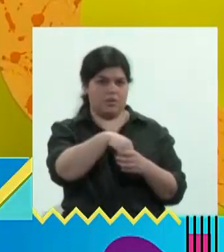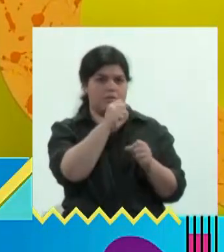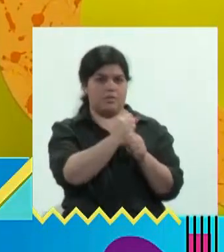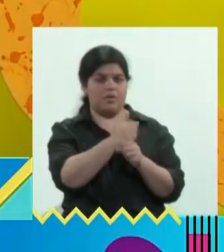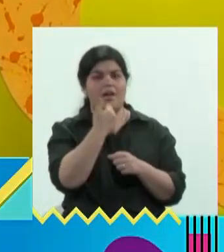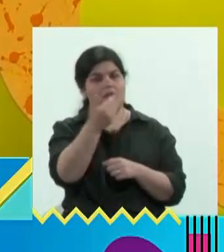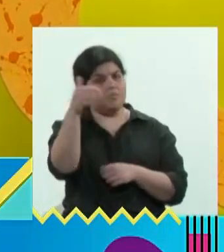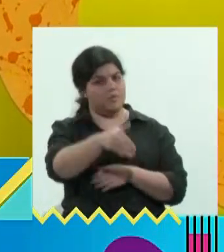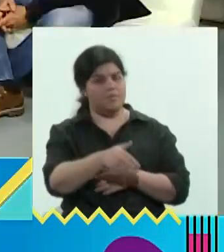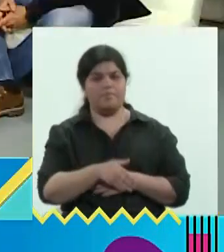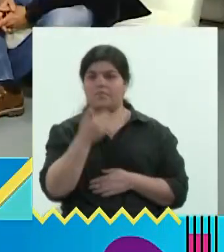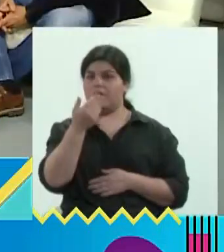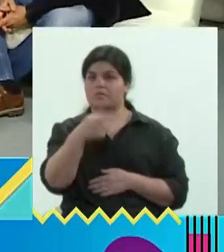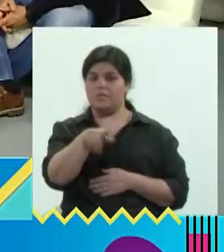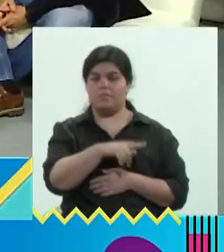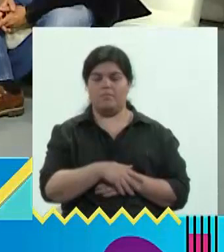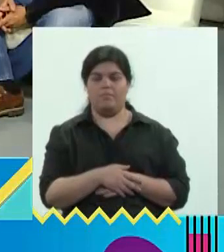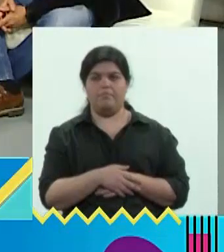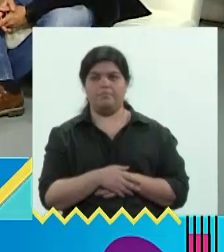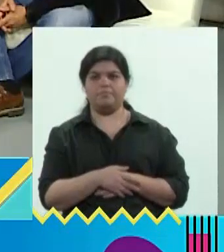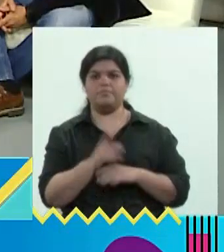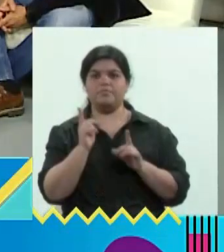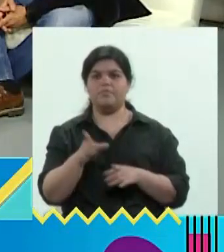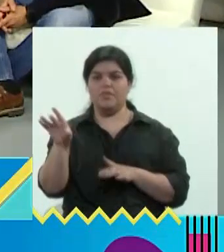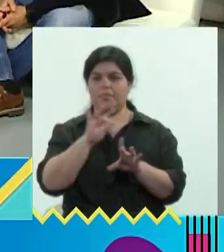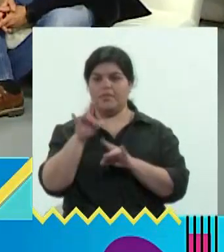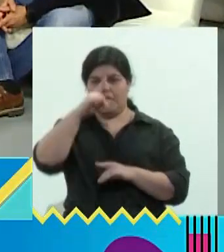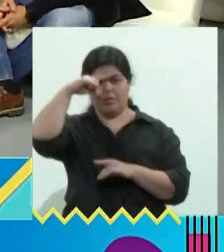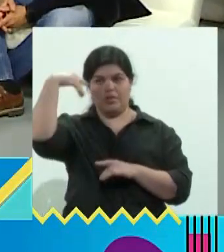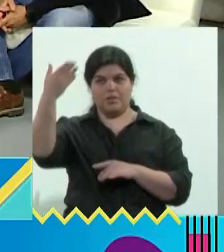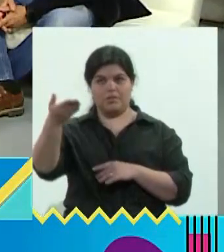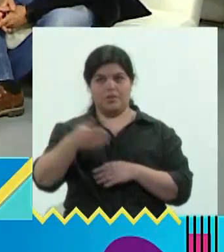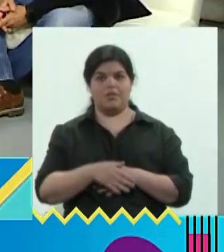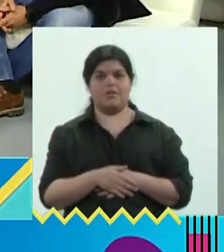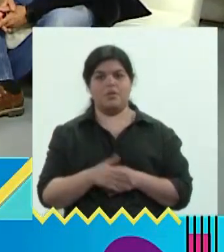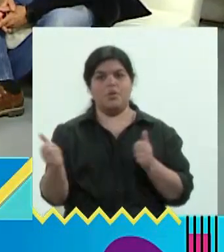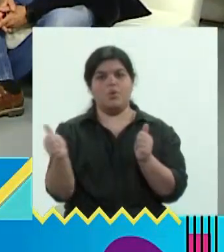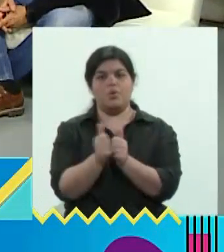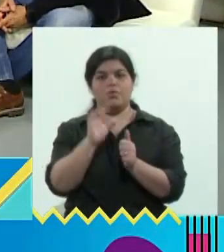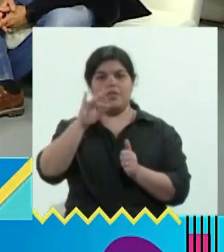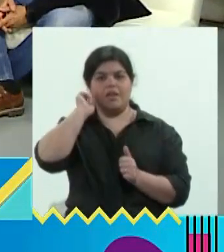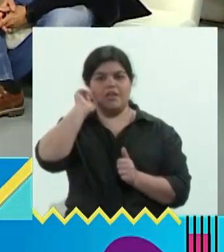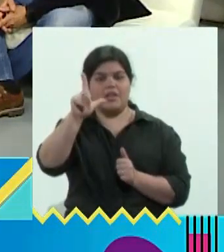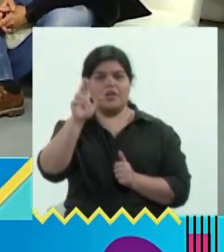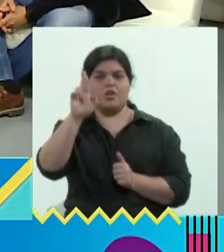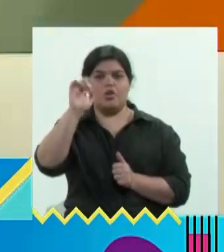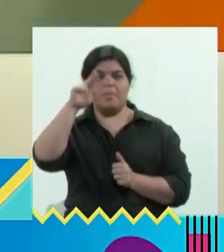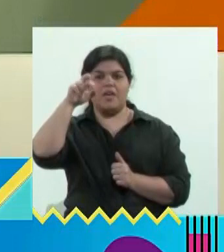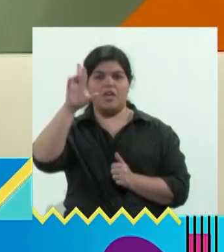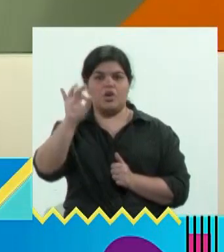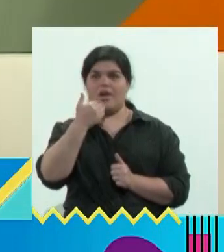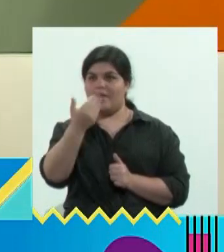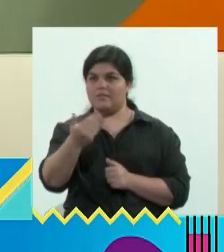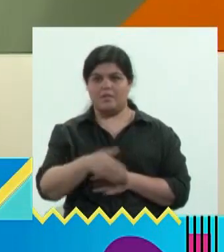gracias, José María. Gracias a usted. Bien, presentamos a nuestros invitados internacionales. Está con nosotros Daniel González Romero. Muchísimas gracias,